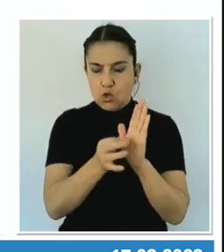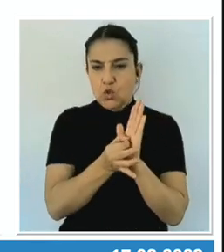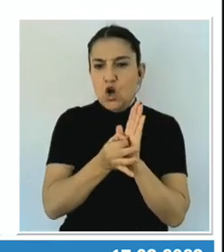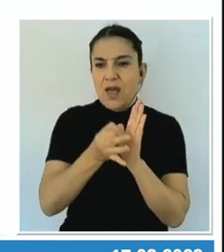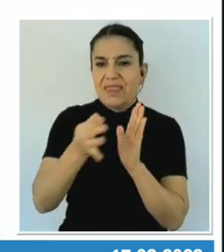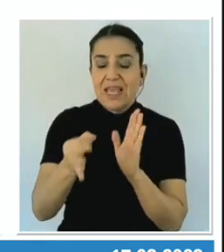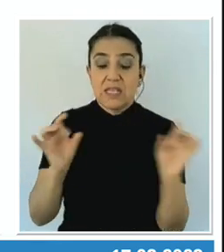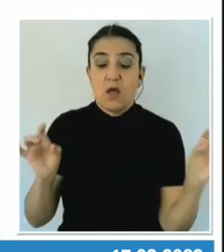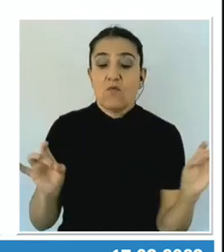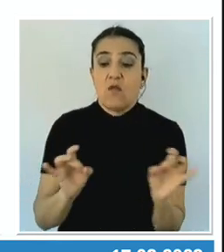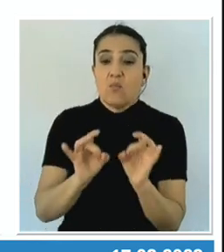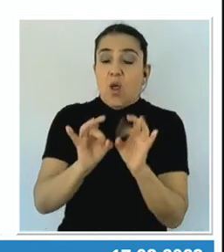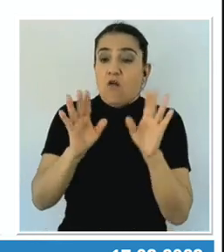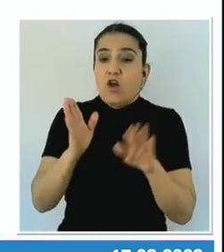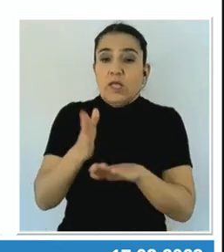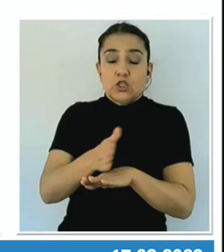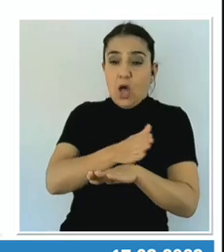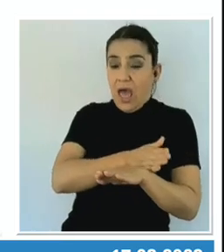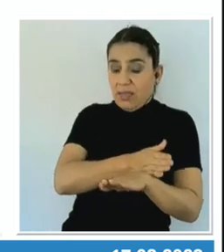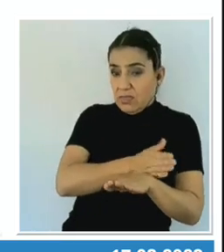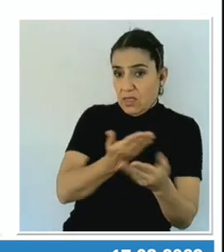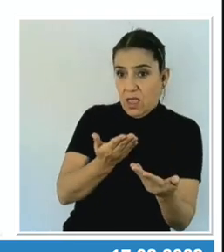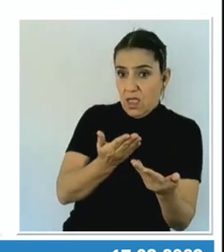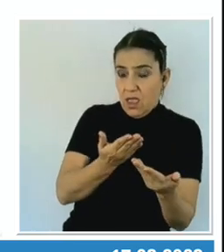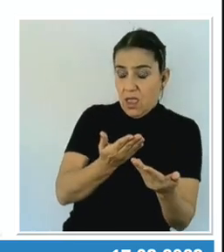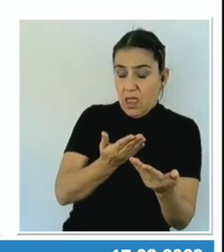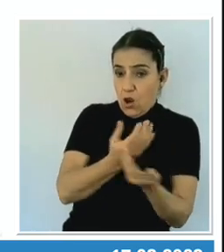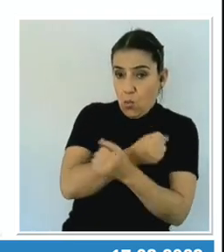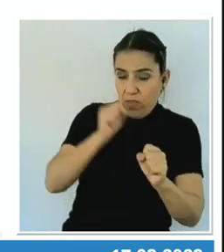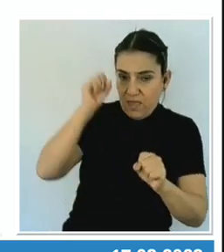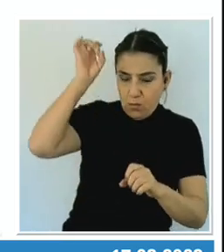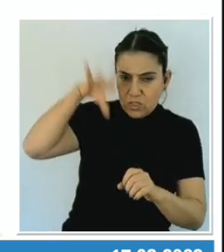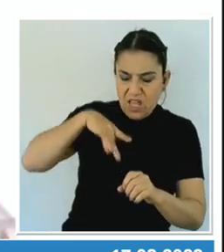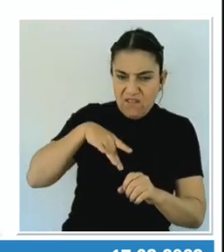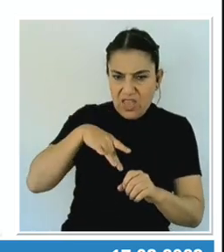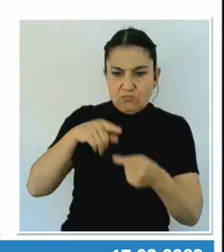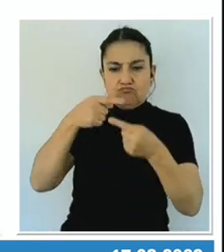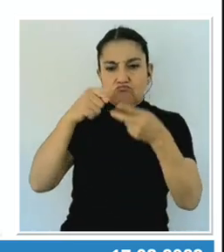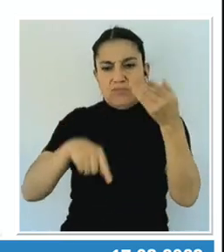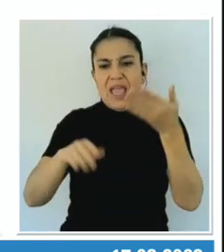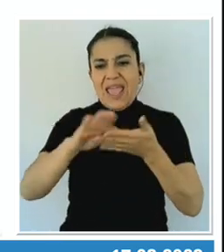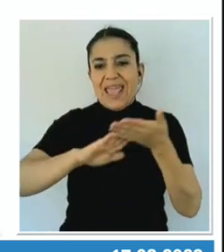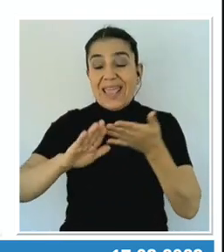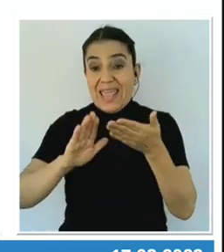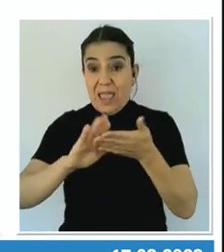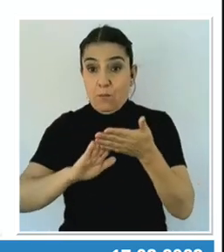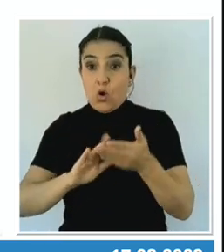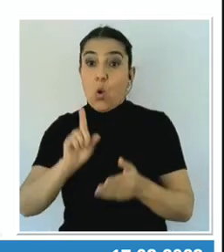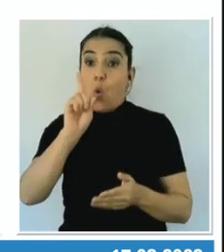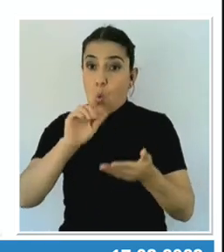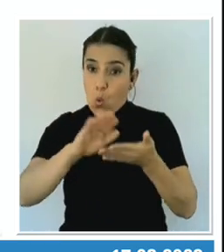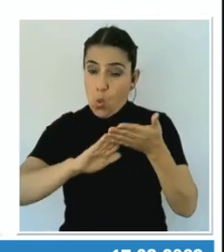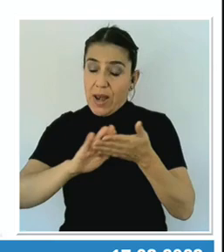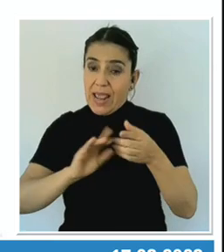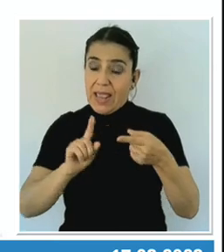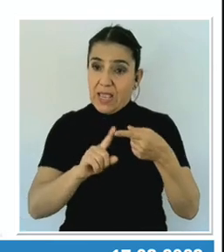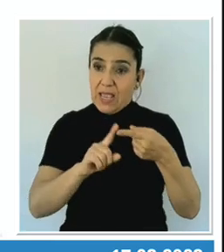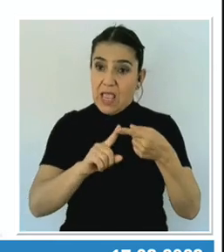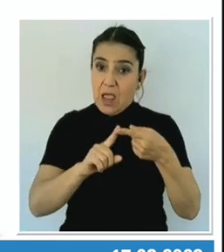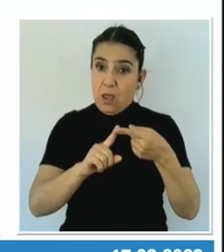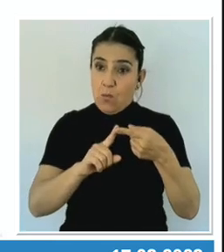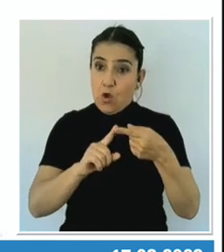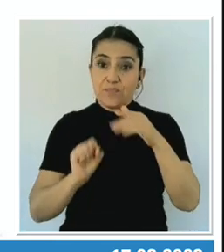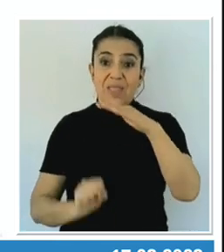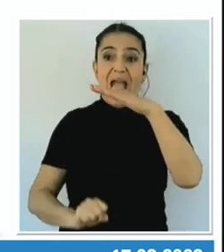posible resistir, y cita varios ejemplos, entre los cuales están los actos de autoridad ejercidos por un